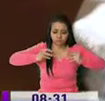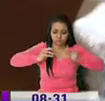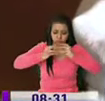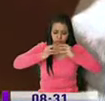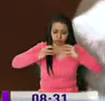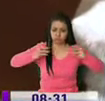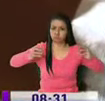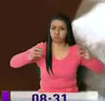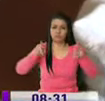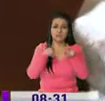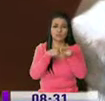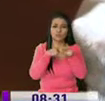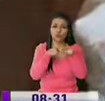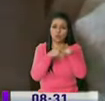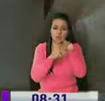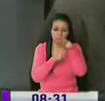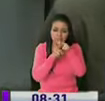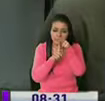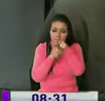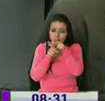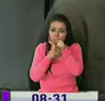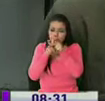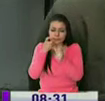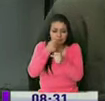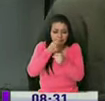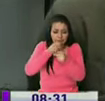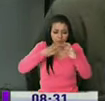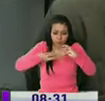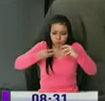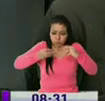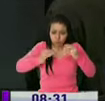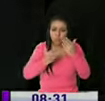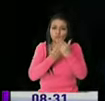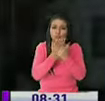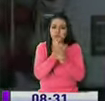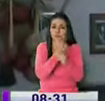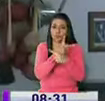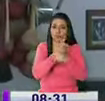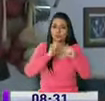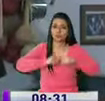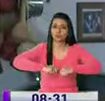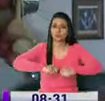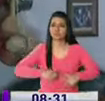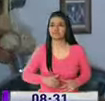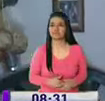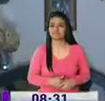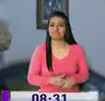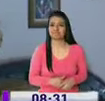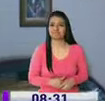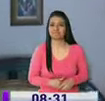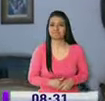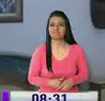característica es igual que van improvisando constantemente y trabajando nuevas gamas de su producto.